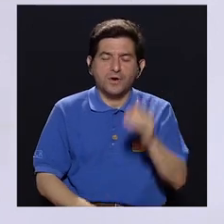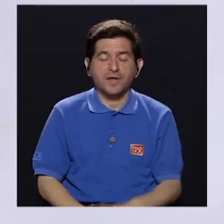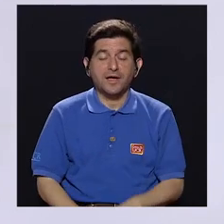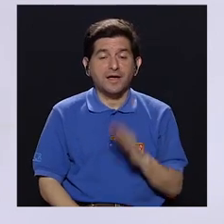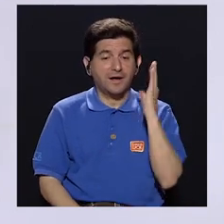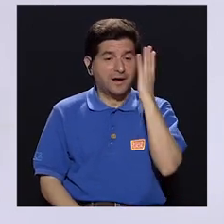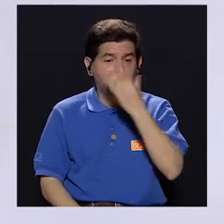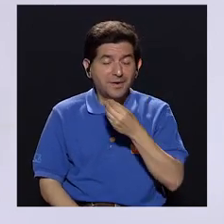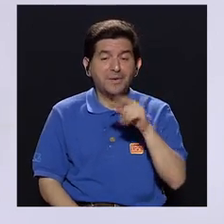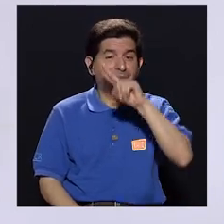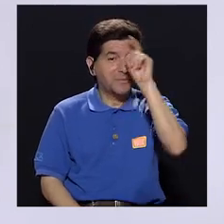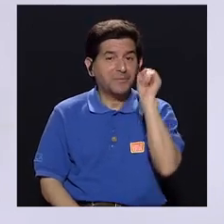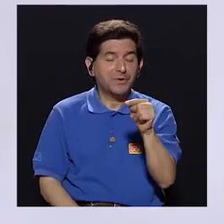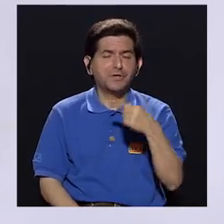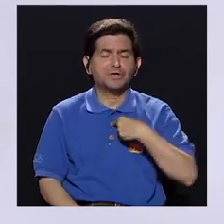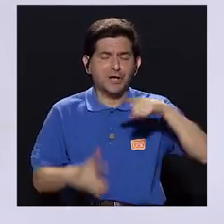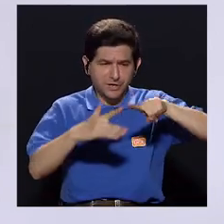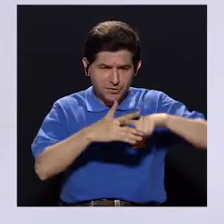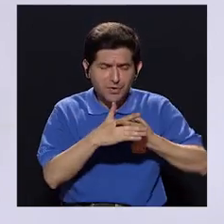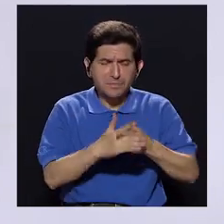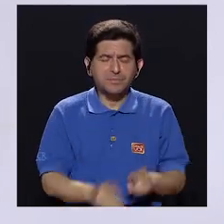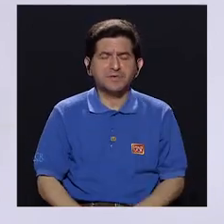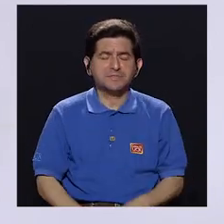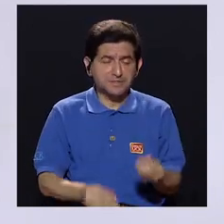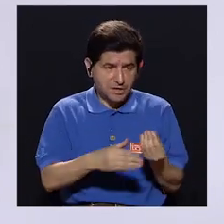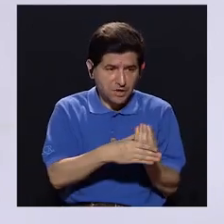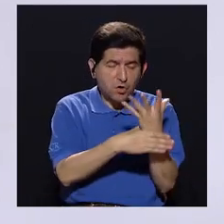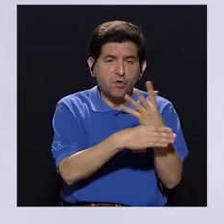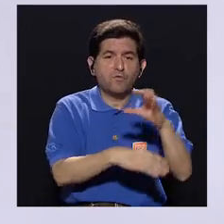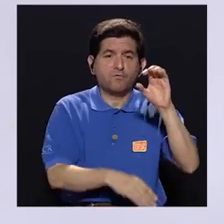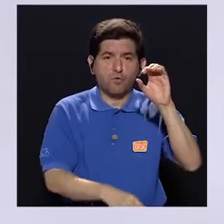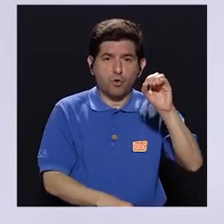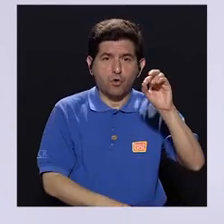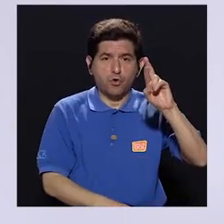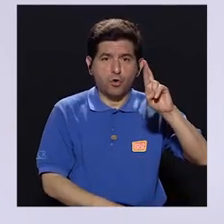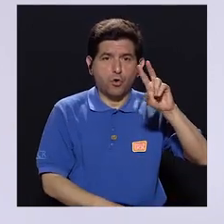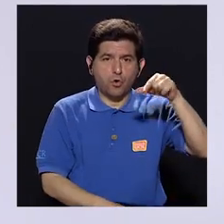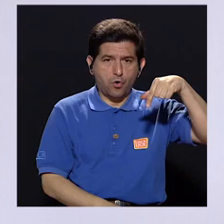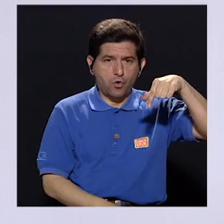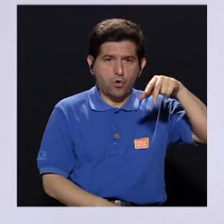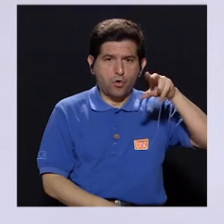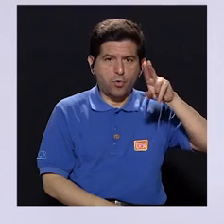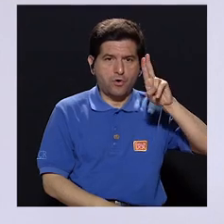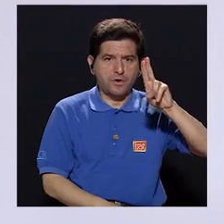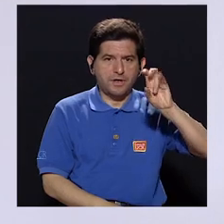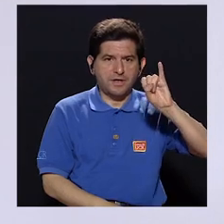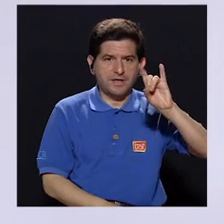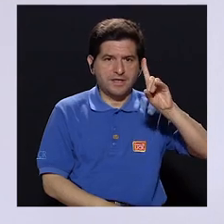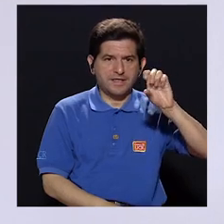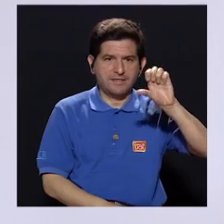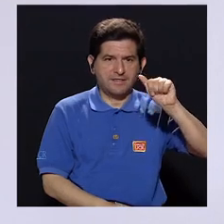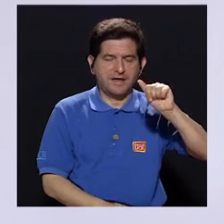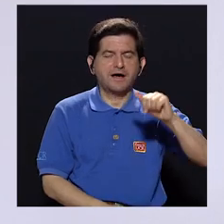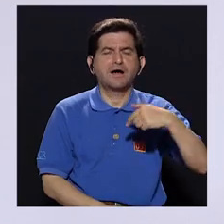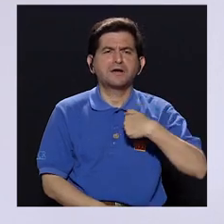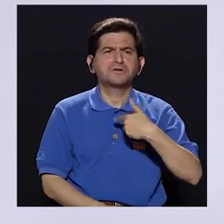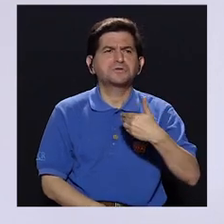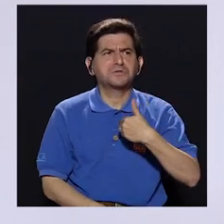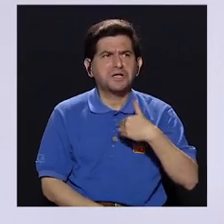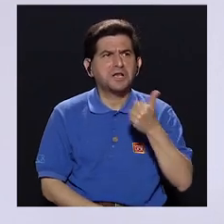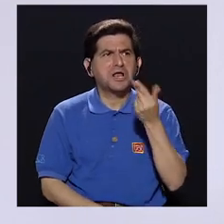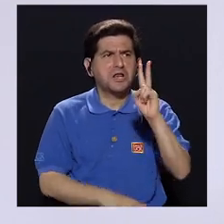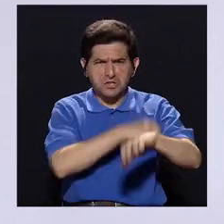e en realidad yo empecé con las orquídeas cuando tenía como 12 años imagínate muy